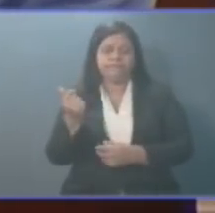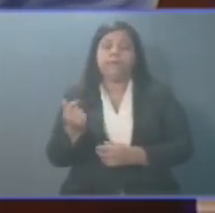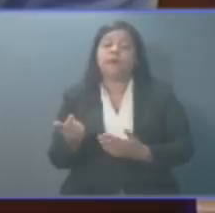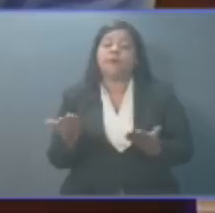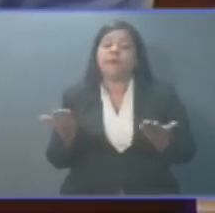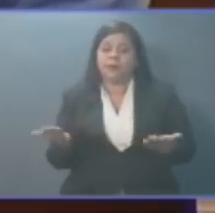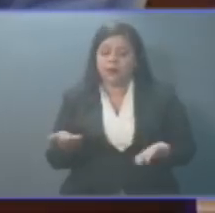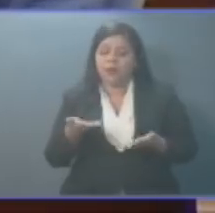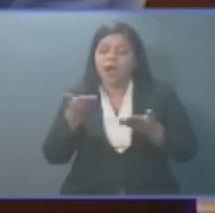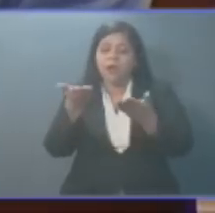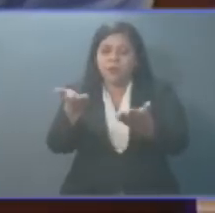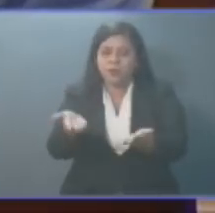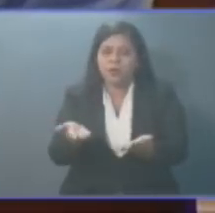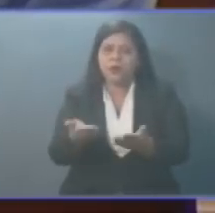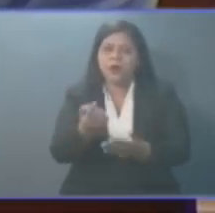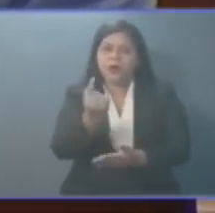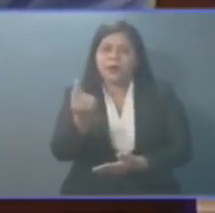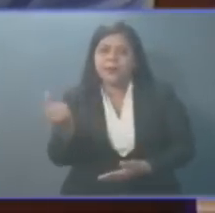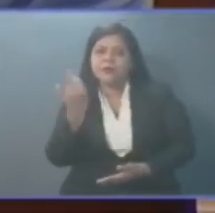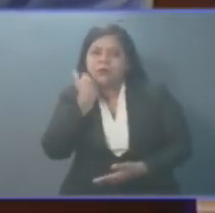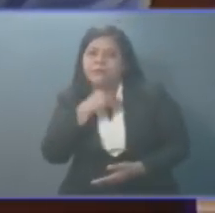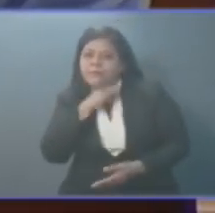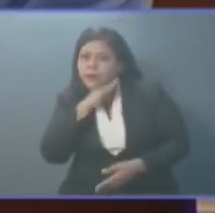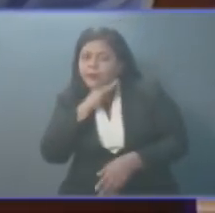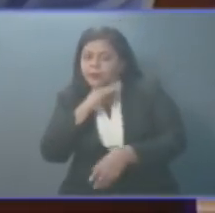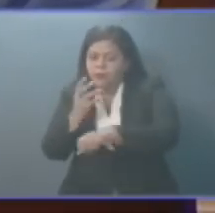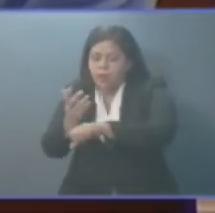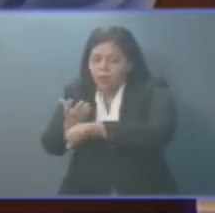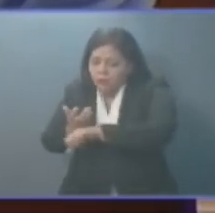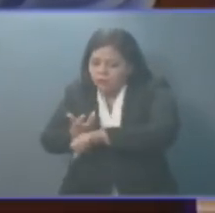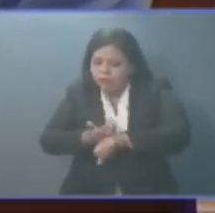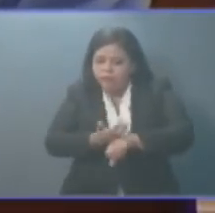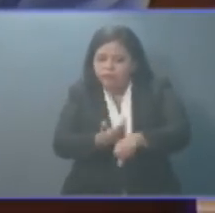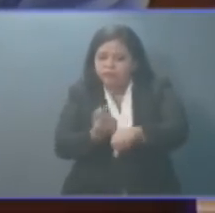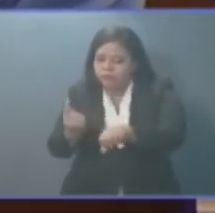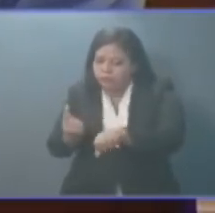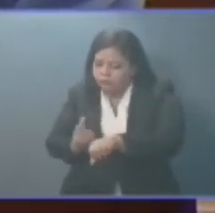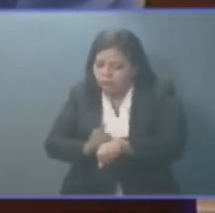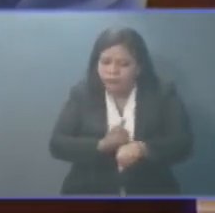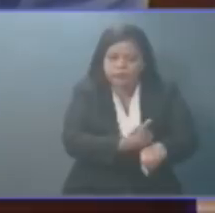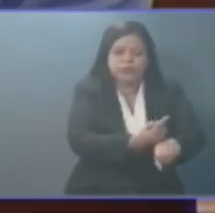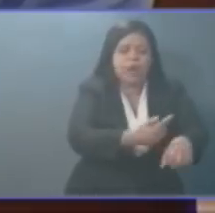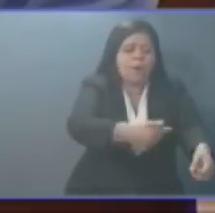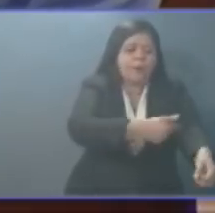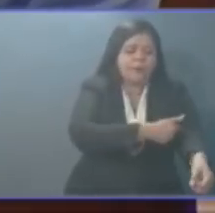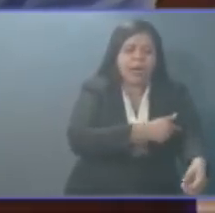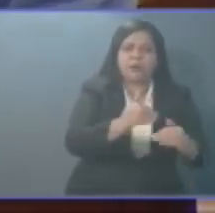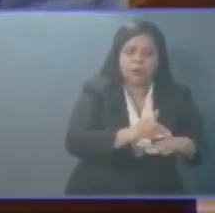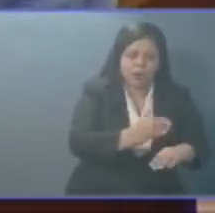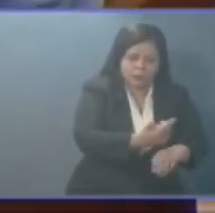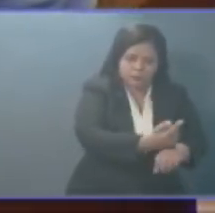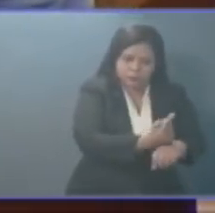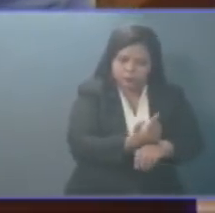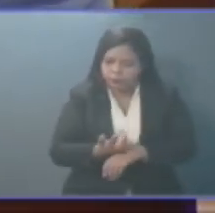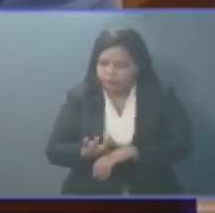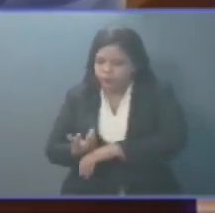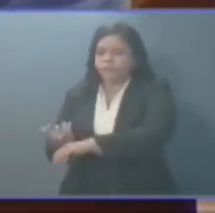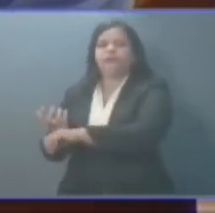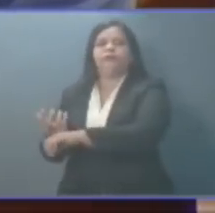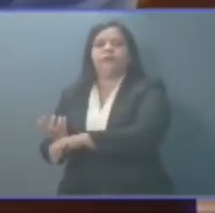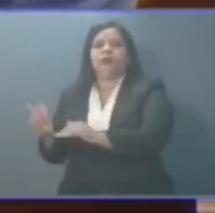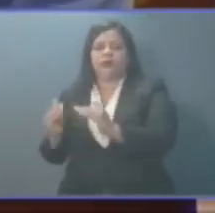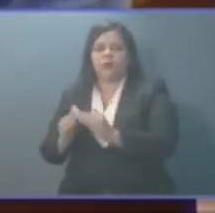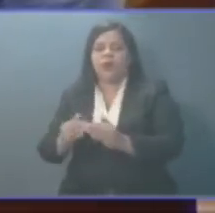además, el transporte de pacientes desde sus casas hacia los hospitales y de regreso. Hemos apoyado también el transporte